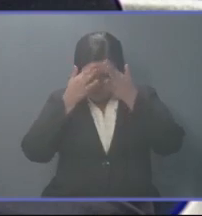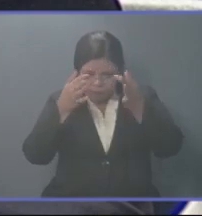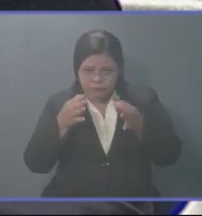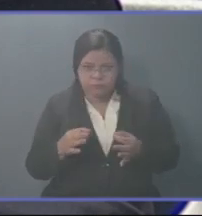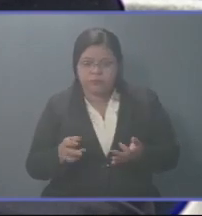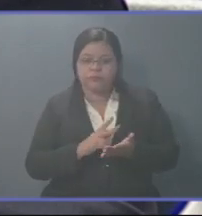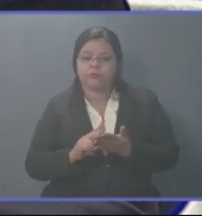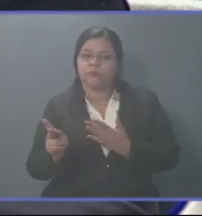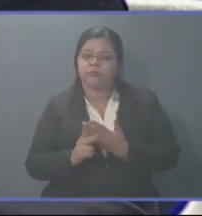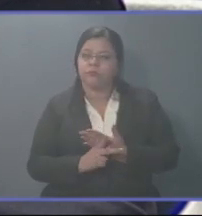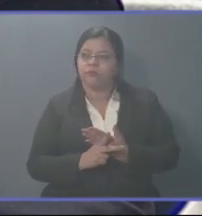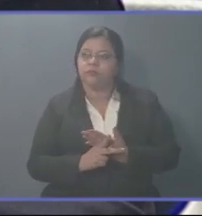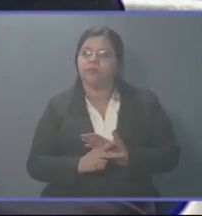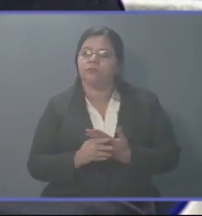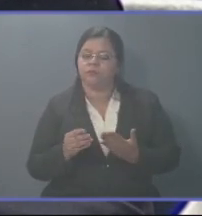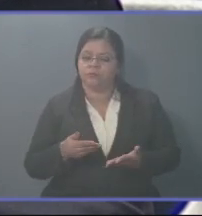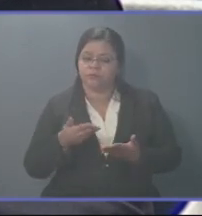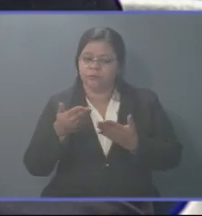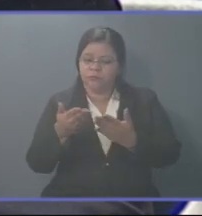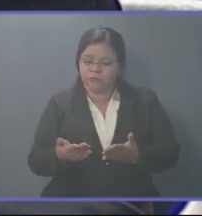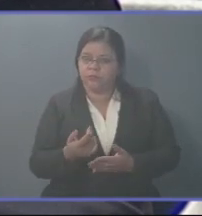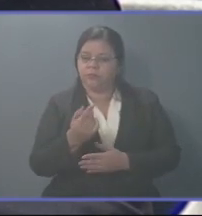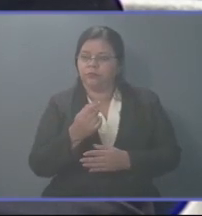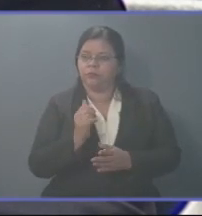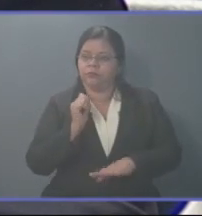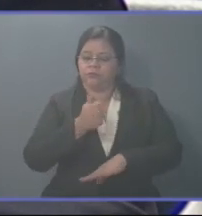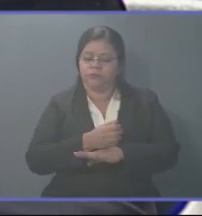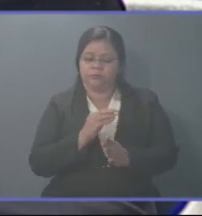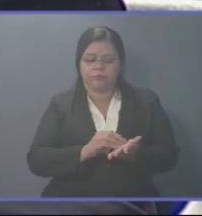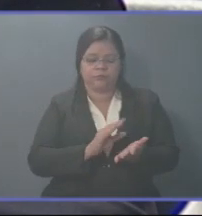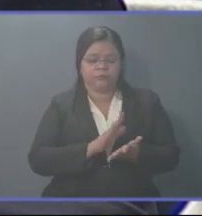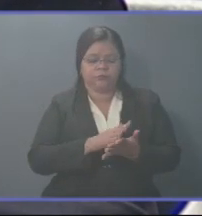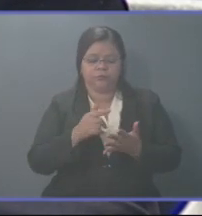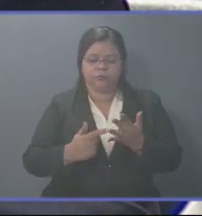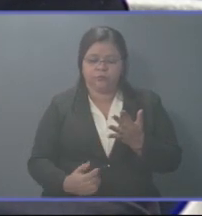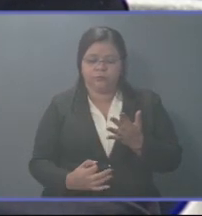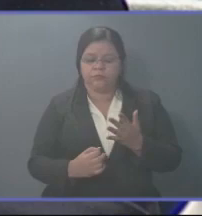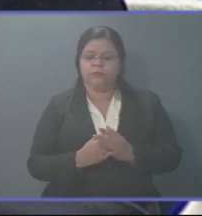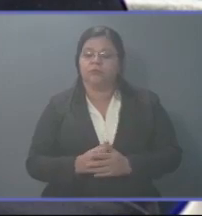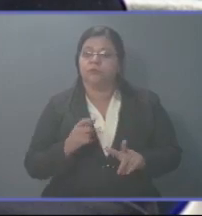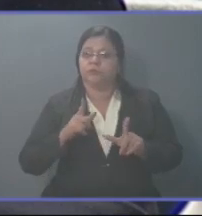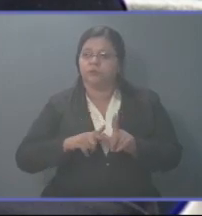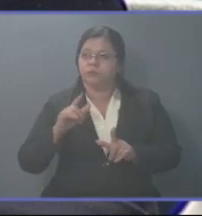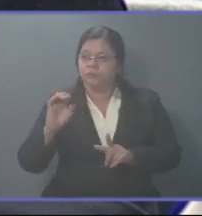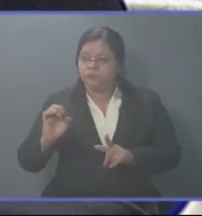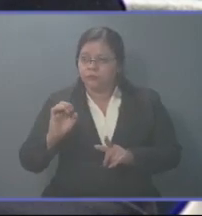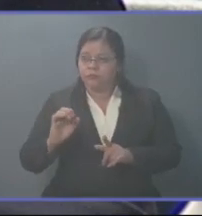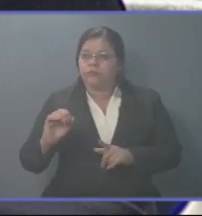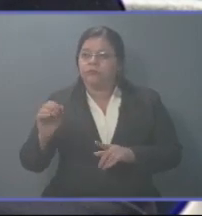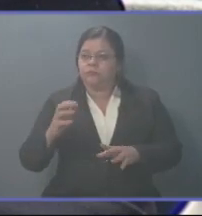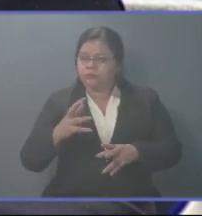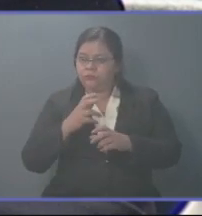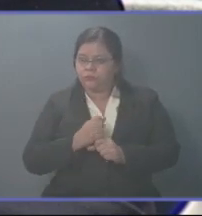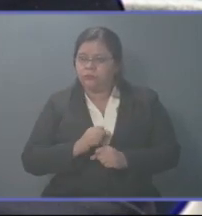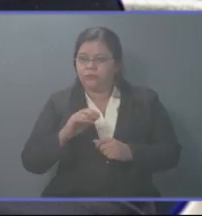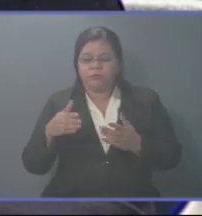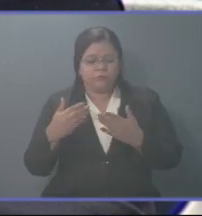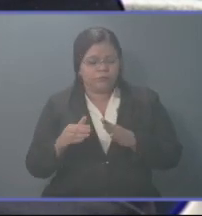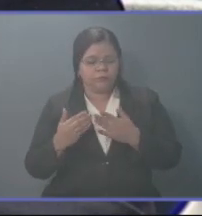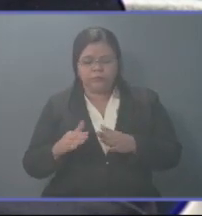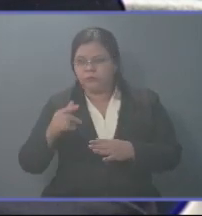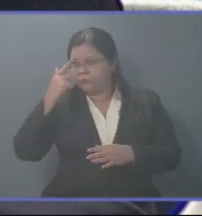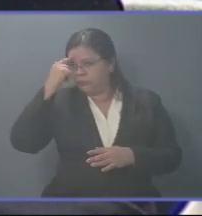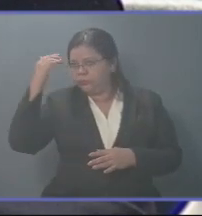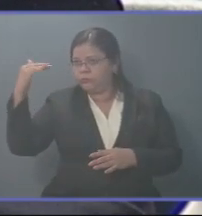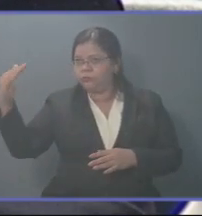reparación integral establecidas con la presente ley. E. Vigilar y asegurar la coherencia de las distintas